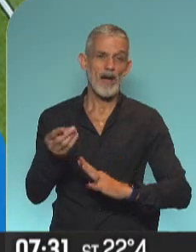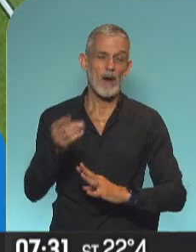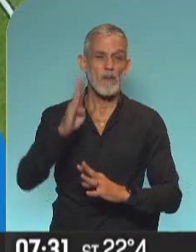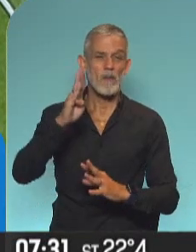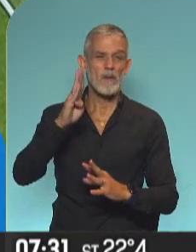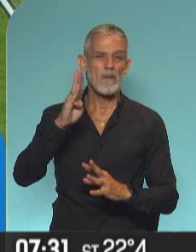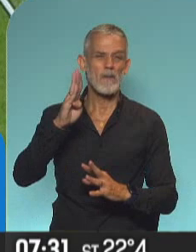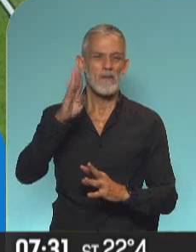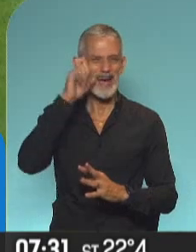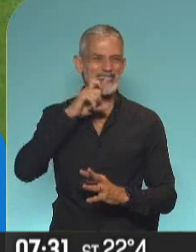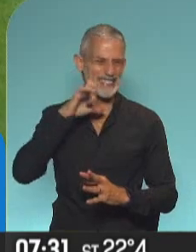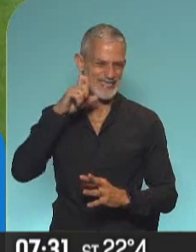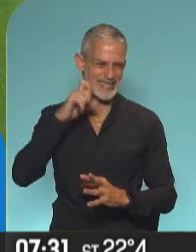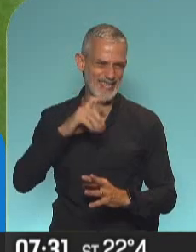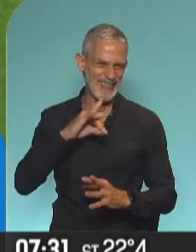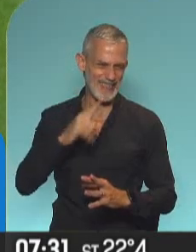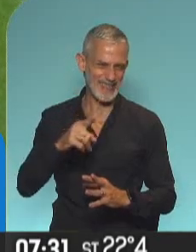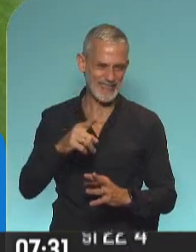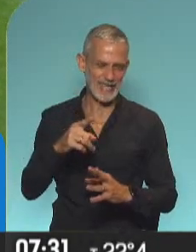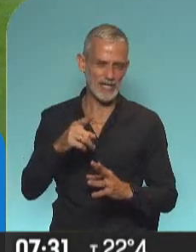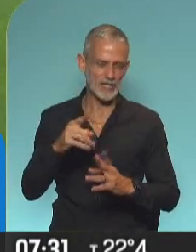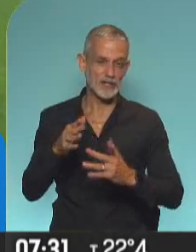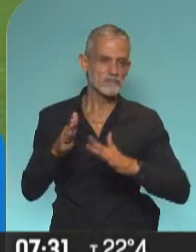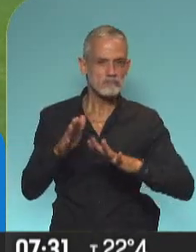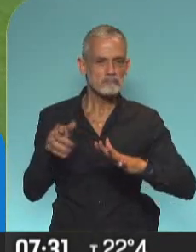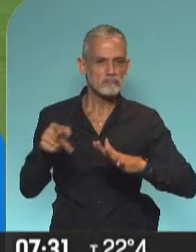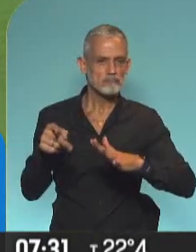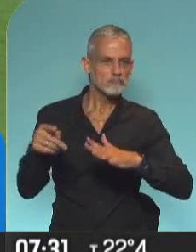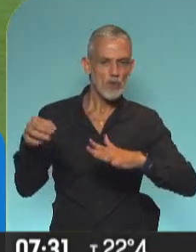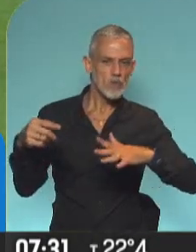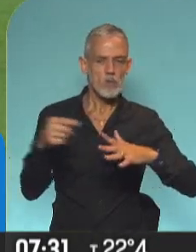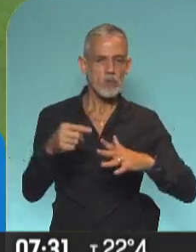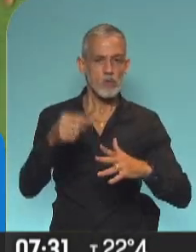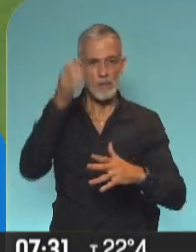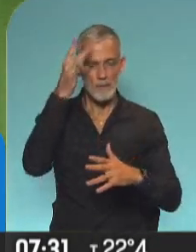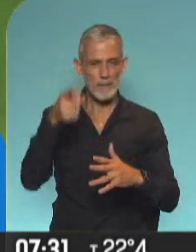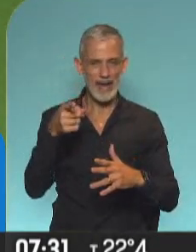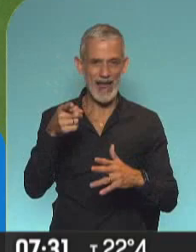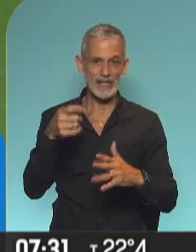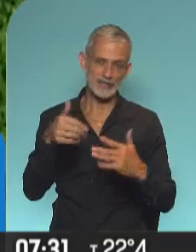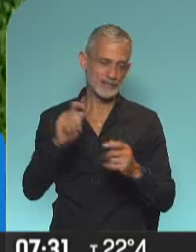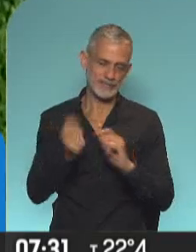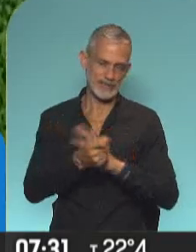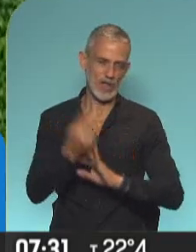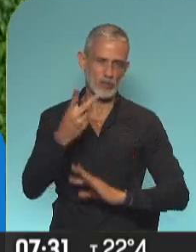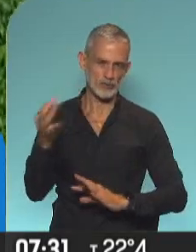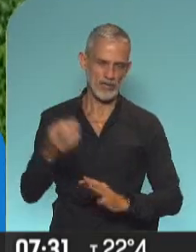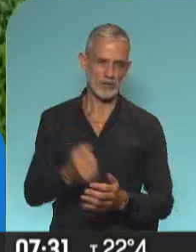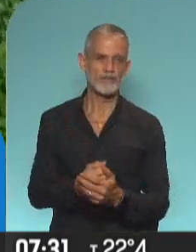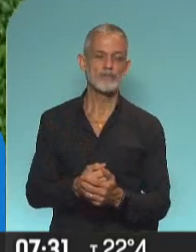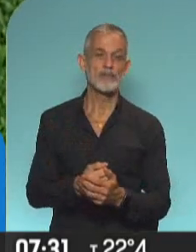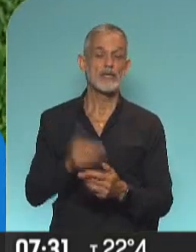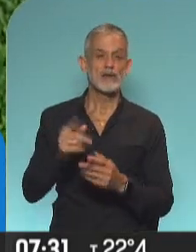Becasese, cerrando allí en el fondo, marcando un penal que Villa cambiaría por gol. Aquí un